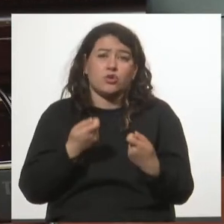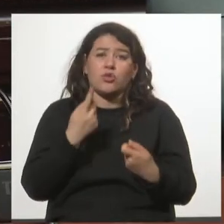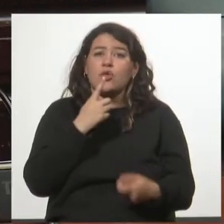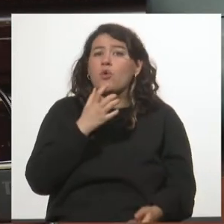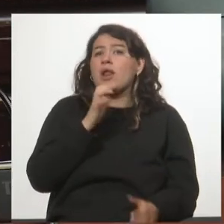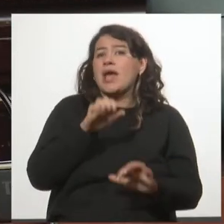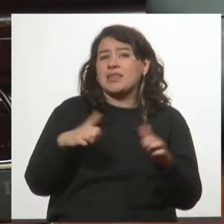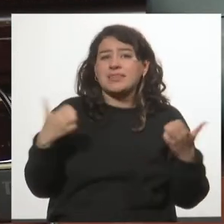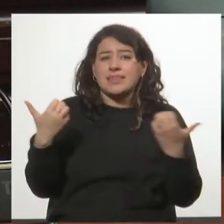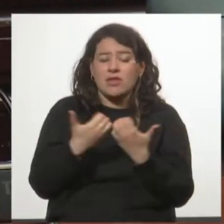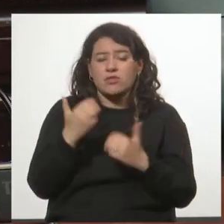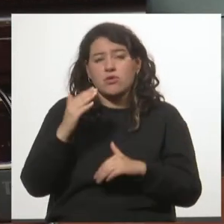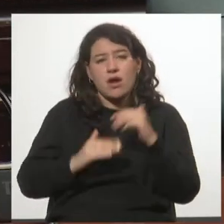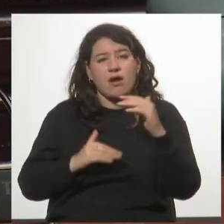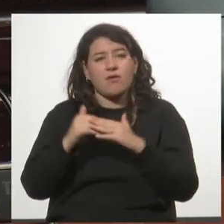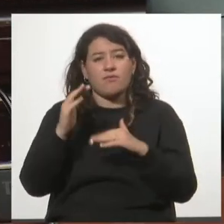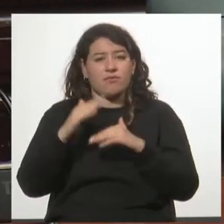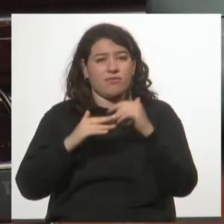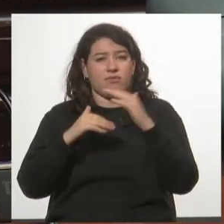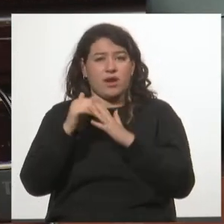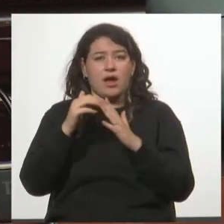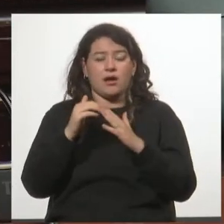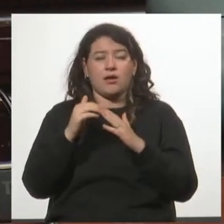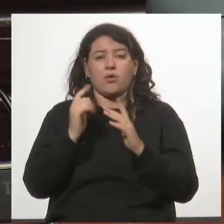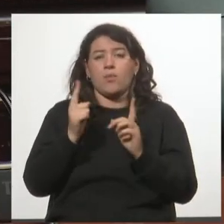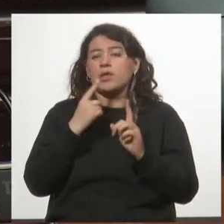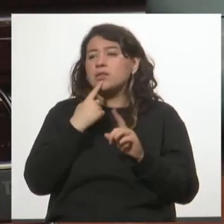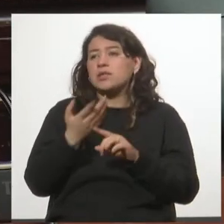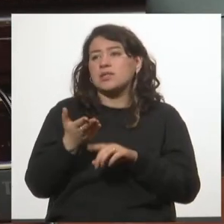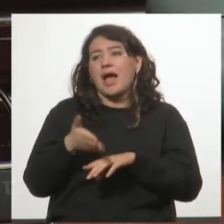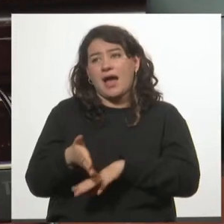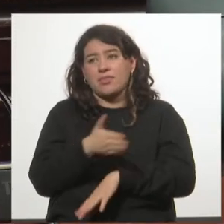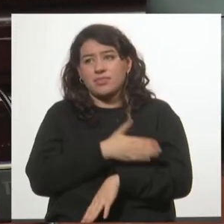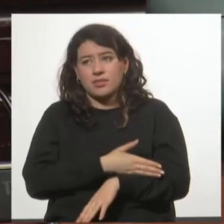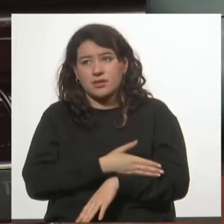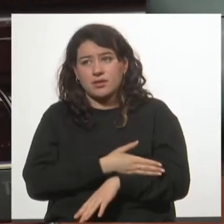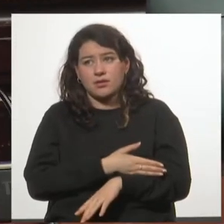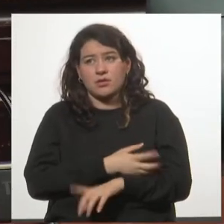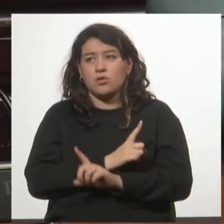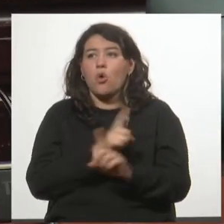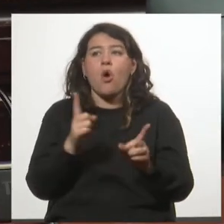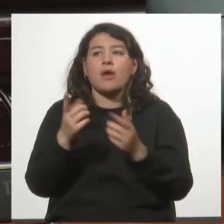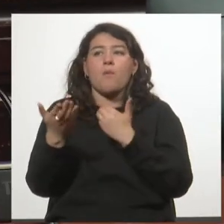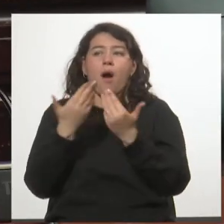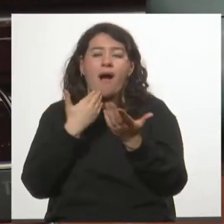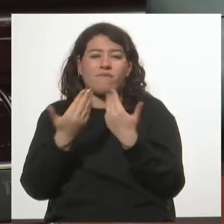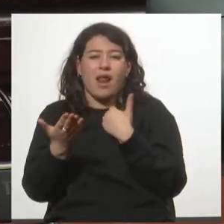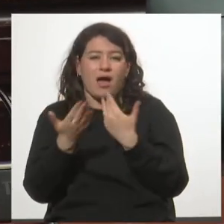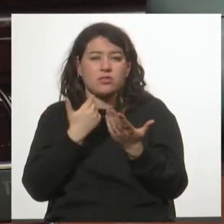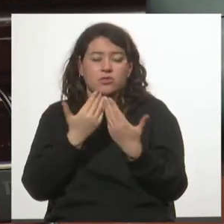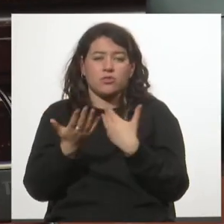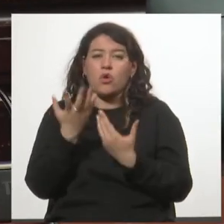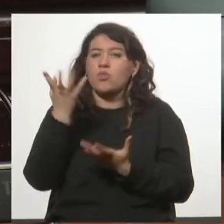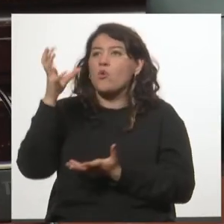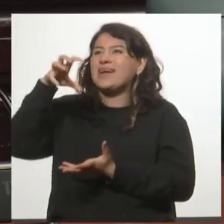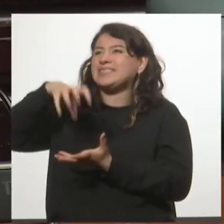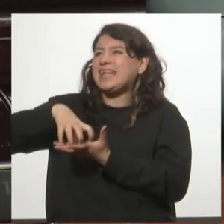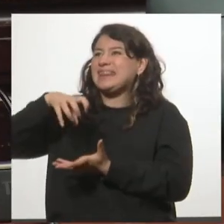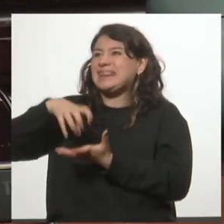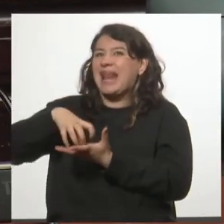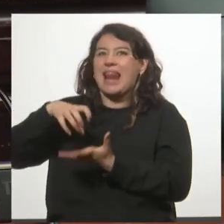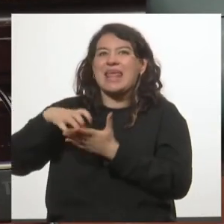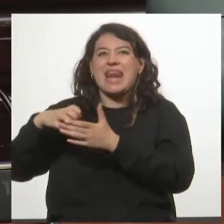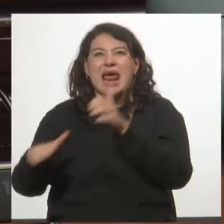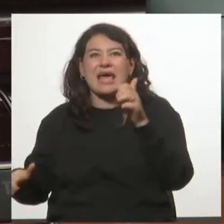estadio de una obra de un estadio como se dijo también en sala no estábamos hablando de una central nuclear estamos